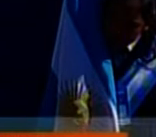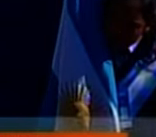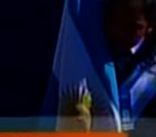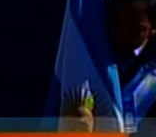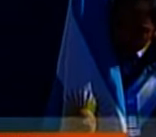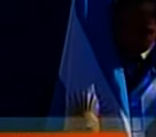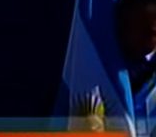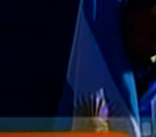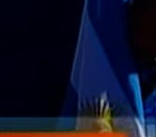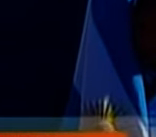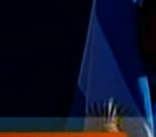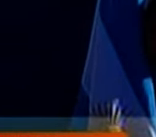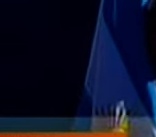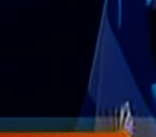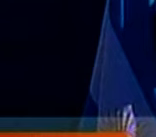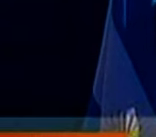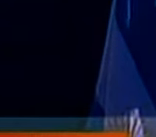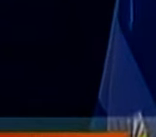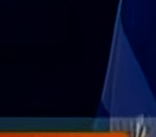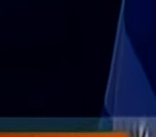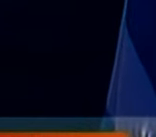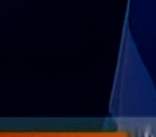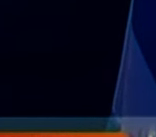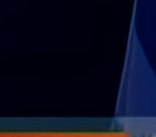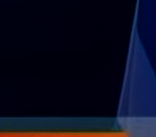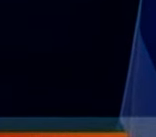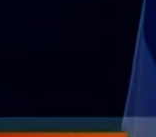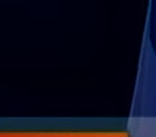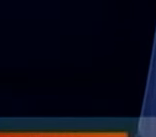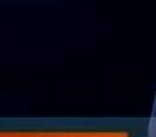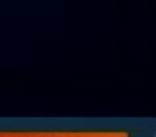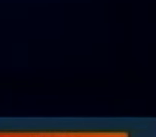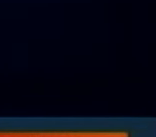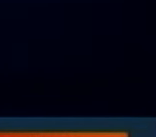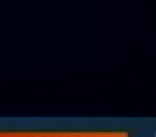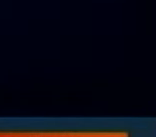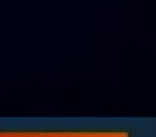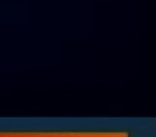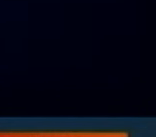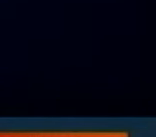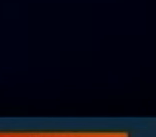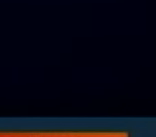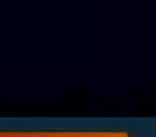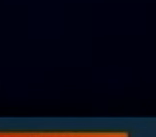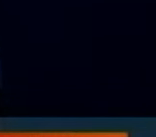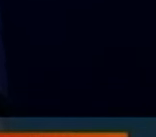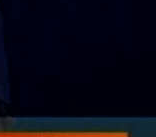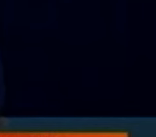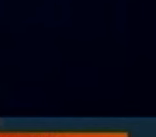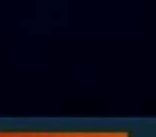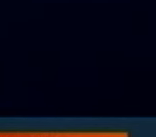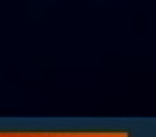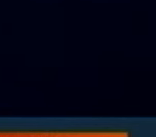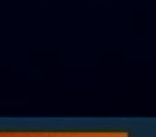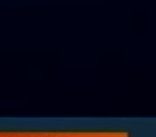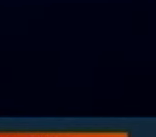de muchísima emoción. Venimos recorriendo con el gobernador de Tucumán y la verdad que